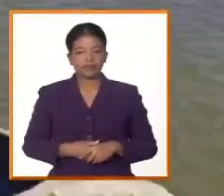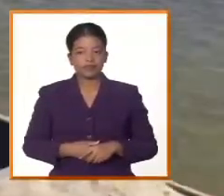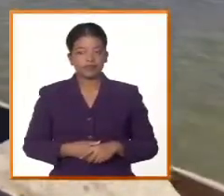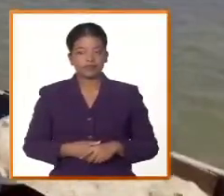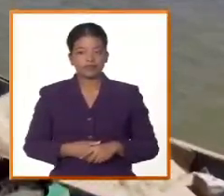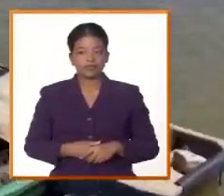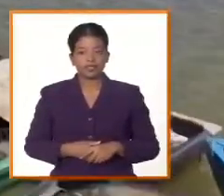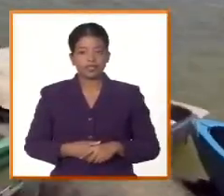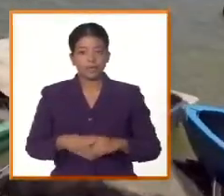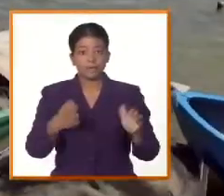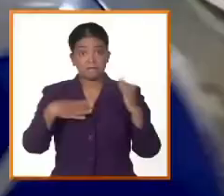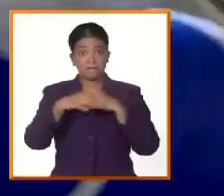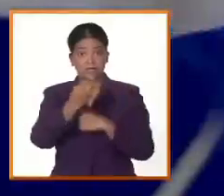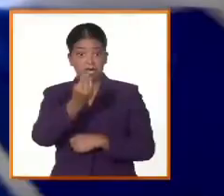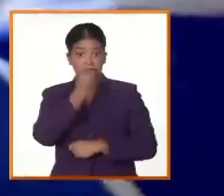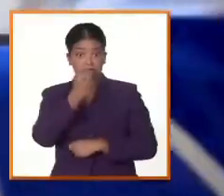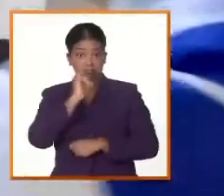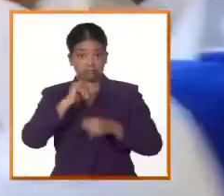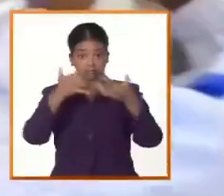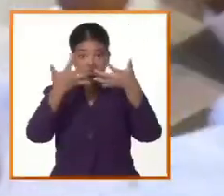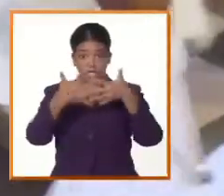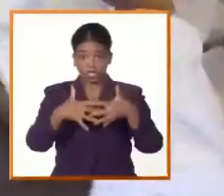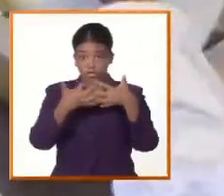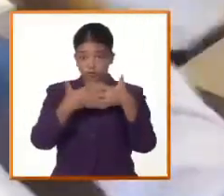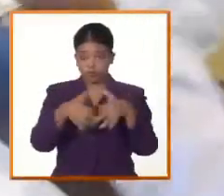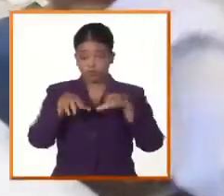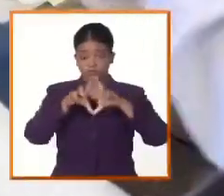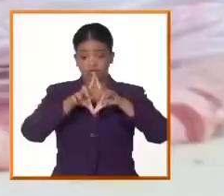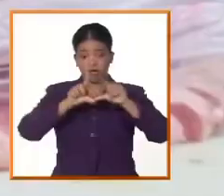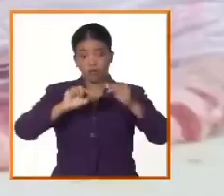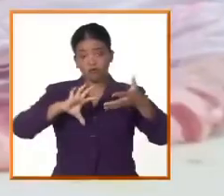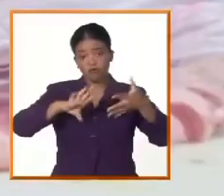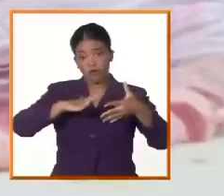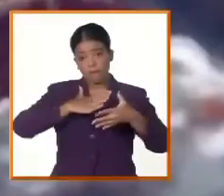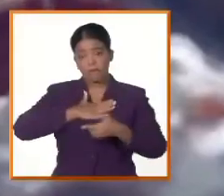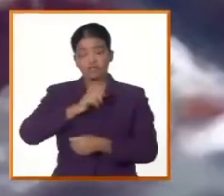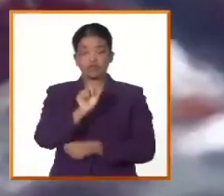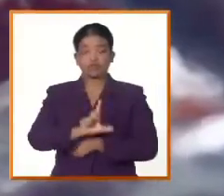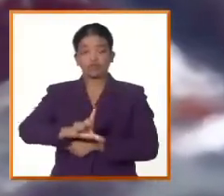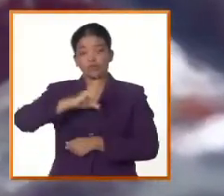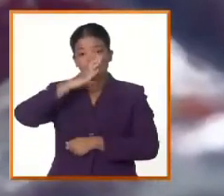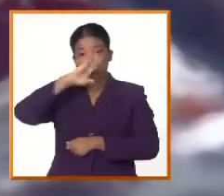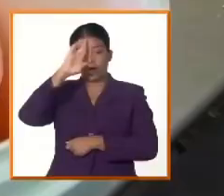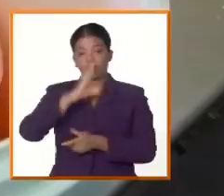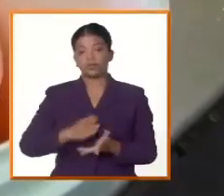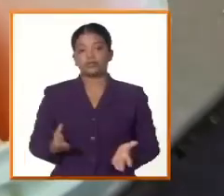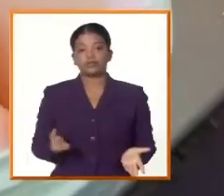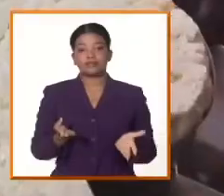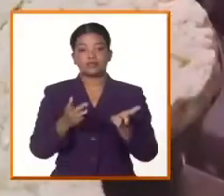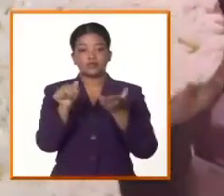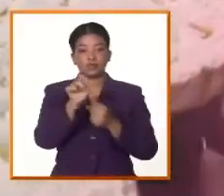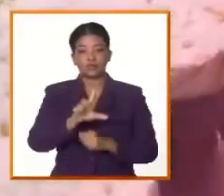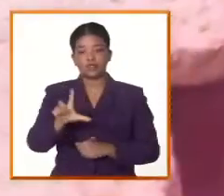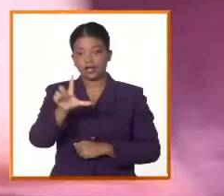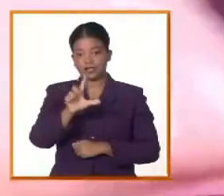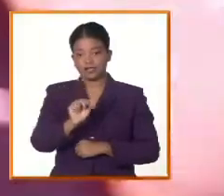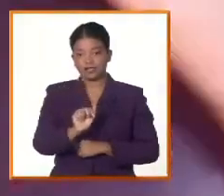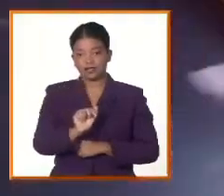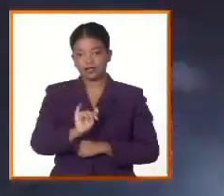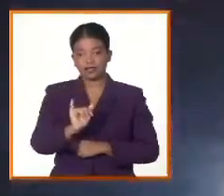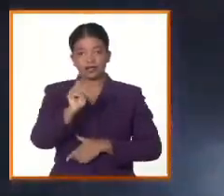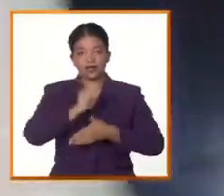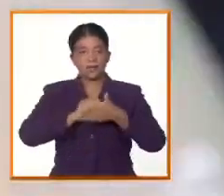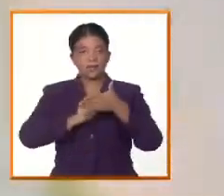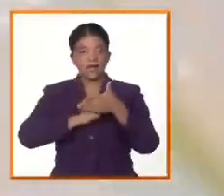industria alimentaria basado en la conceptualización del modelo económico social cubano de desarrollo socialista las bases del plan Nacional de